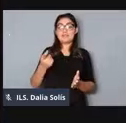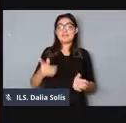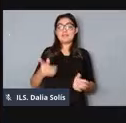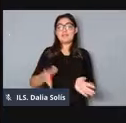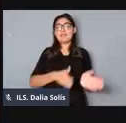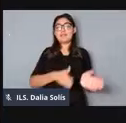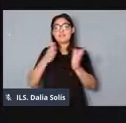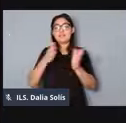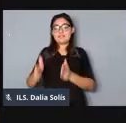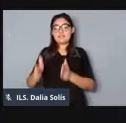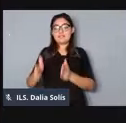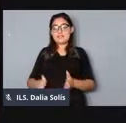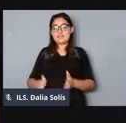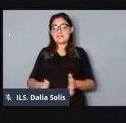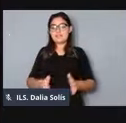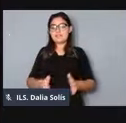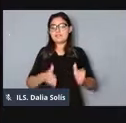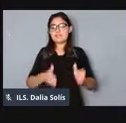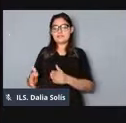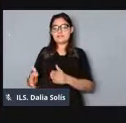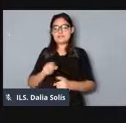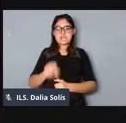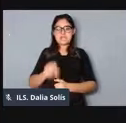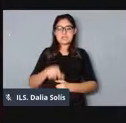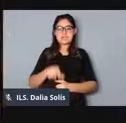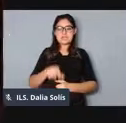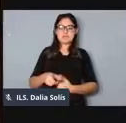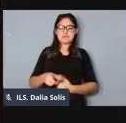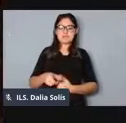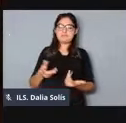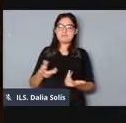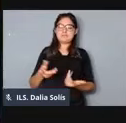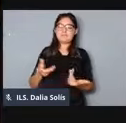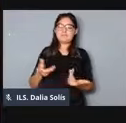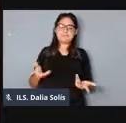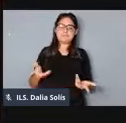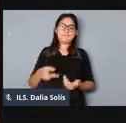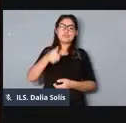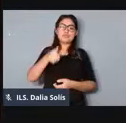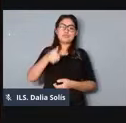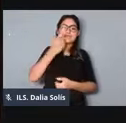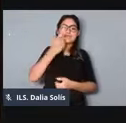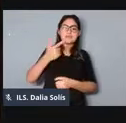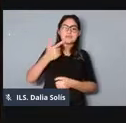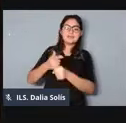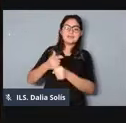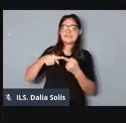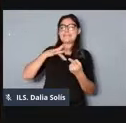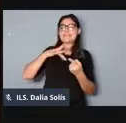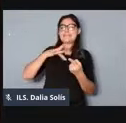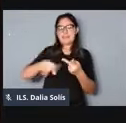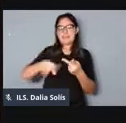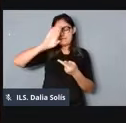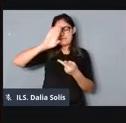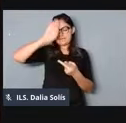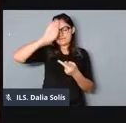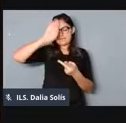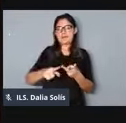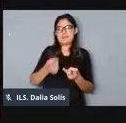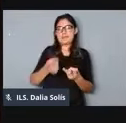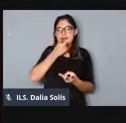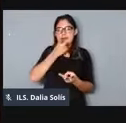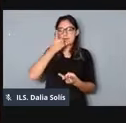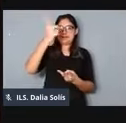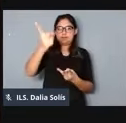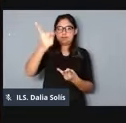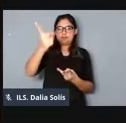sentir, pensar y decir. Vamos por partes. Sentir es permitir que cuando siento